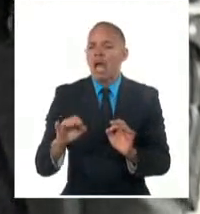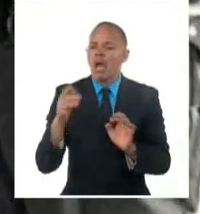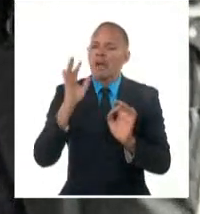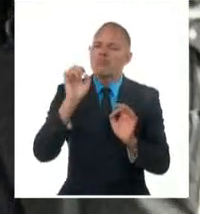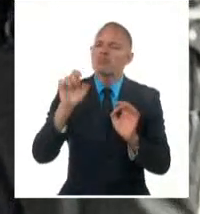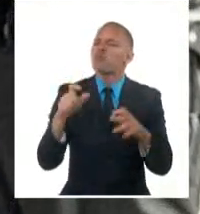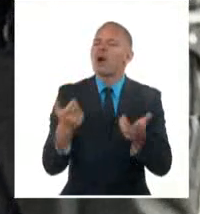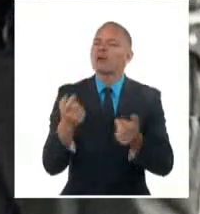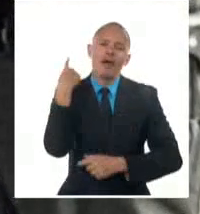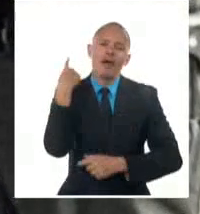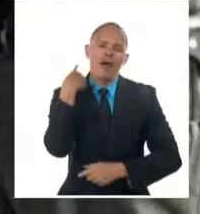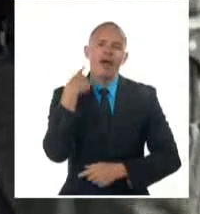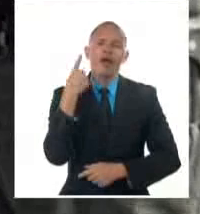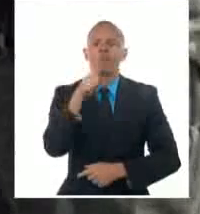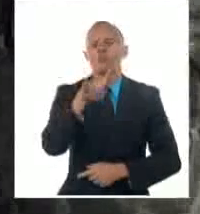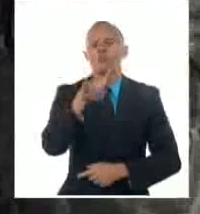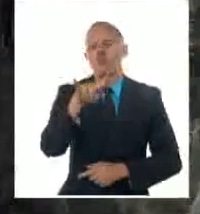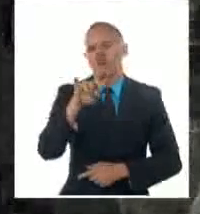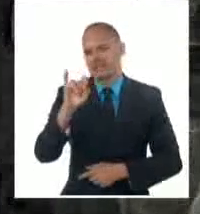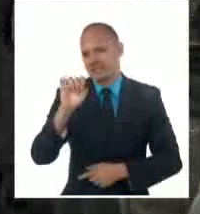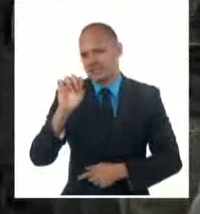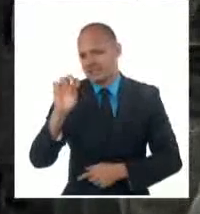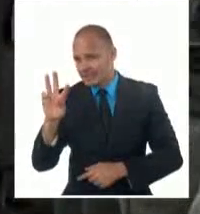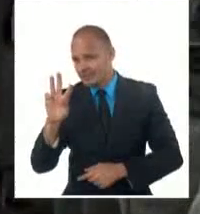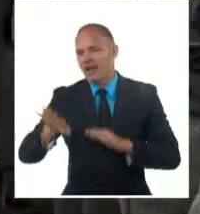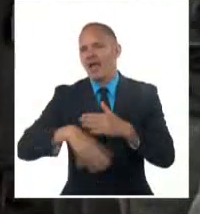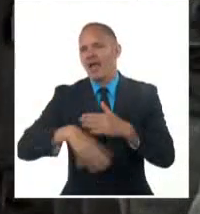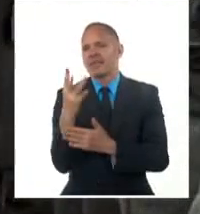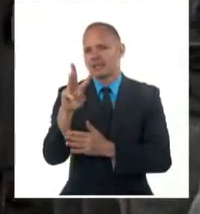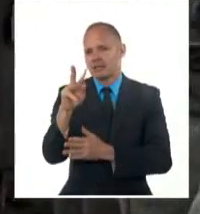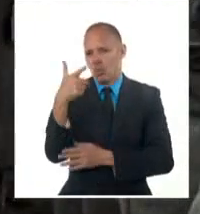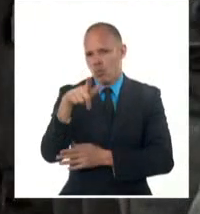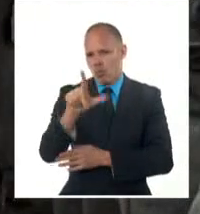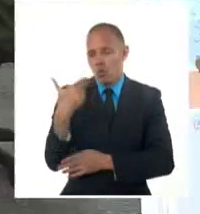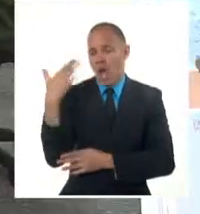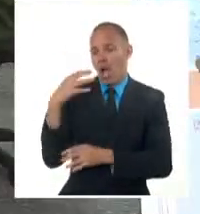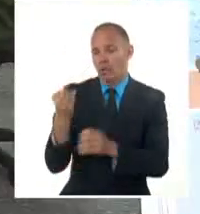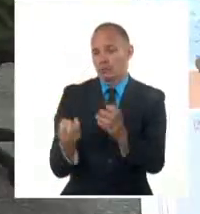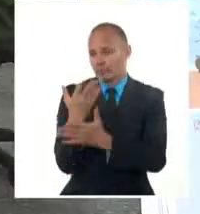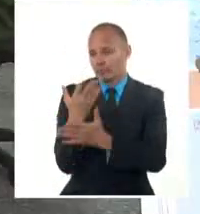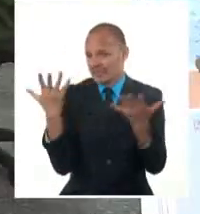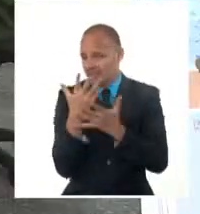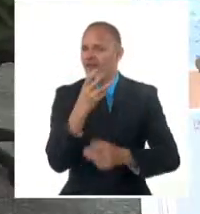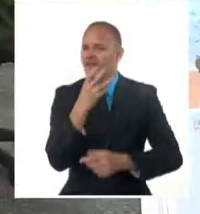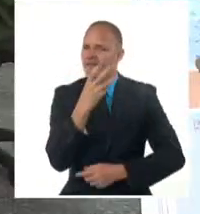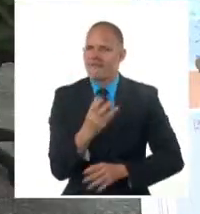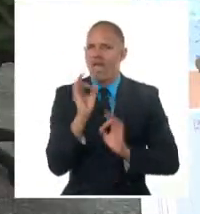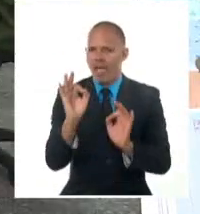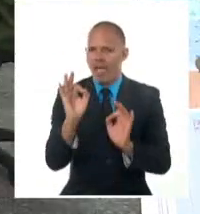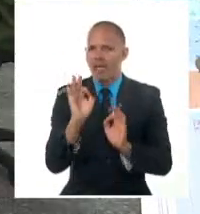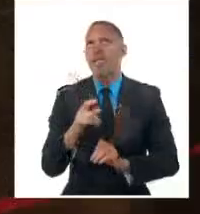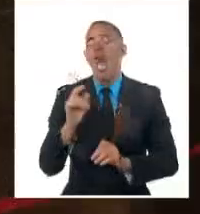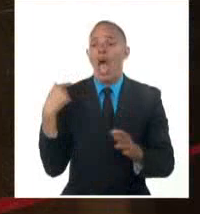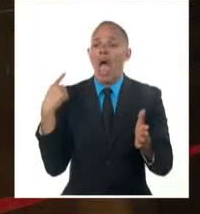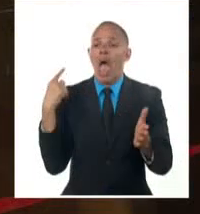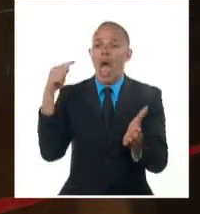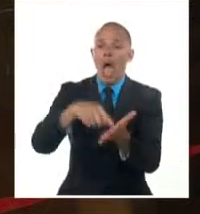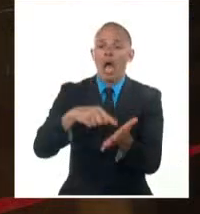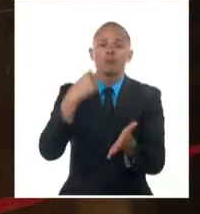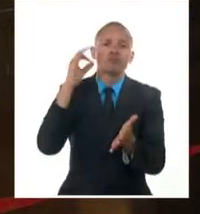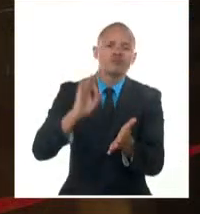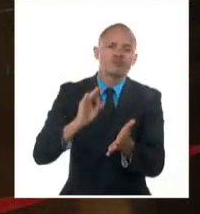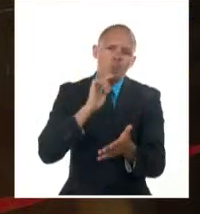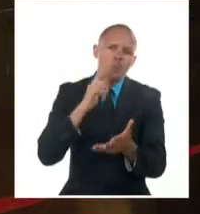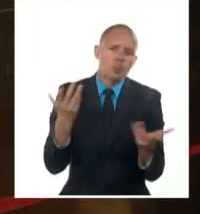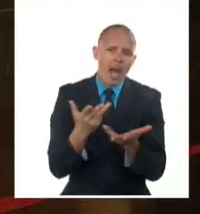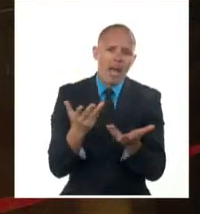de julio de 1963 por el líder histórico de la Revolución Cubana, Fidel Castro, hasta los tiempos actuales,